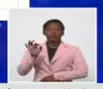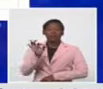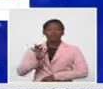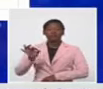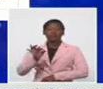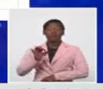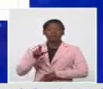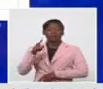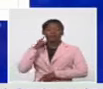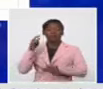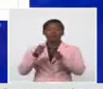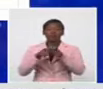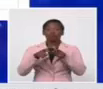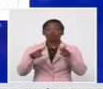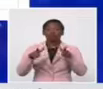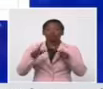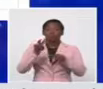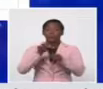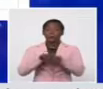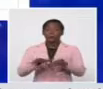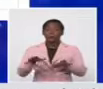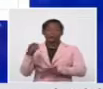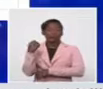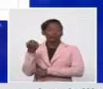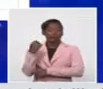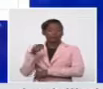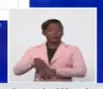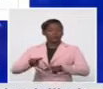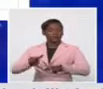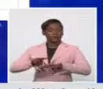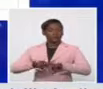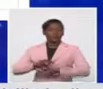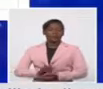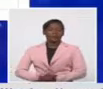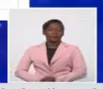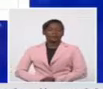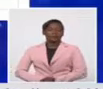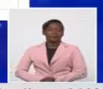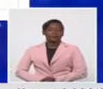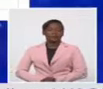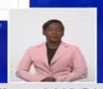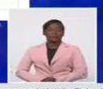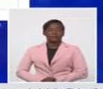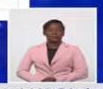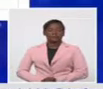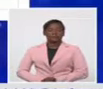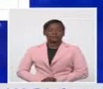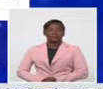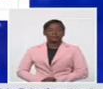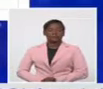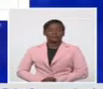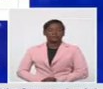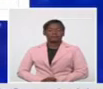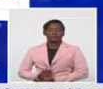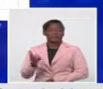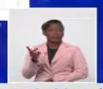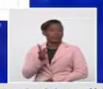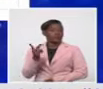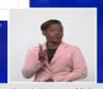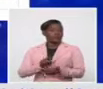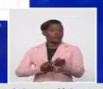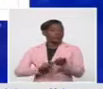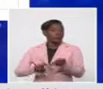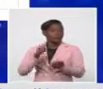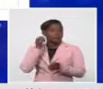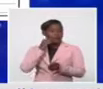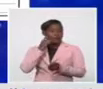aportan las incidencias más elevadas en el día de ayer. De las dos provincias con las mayores tasas de